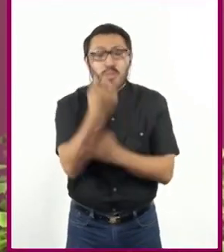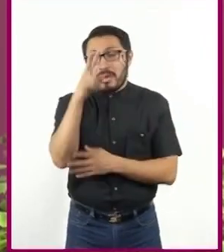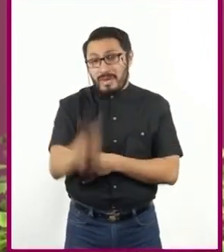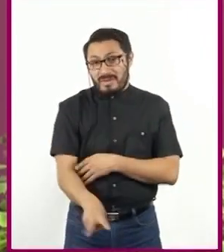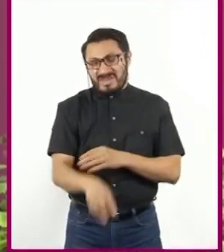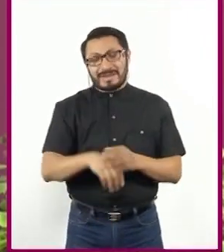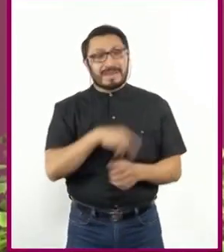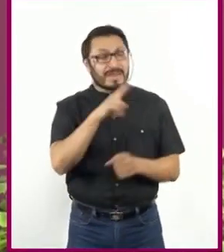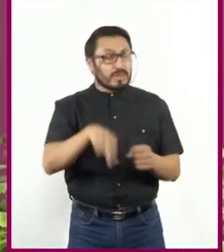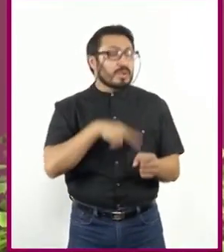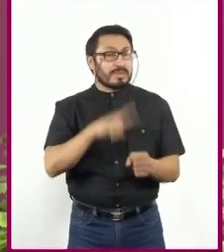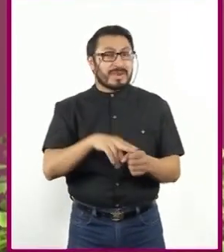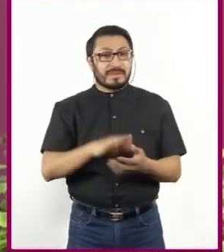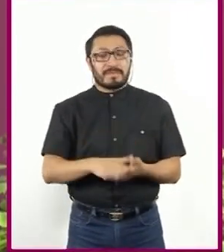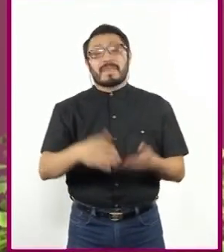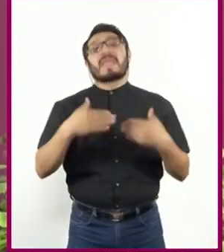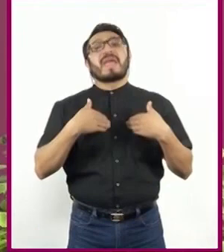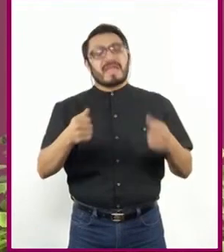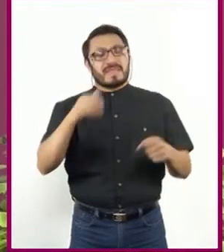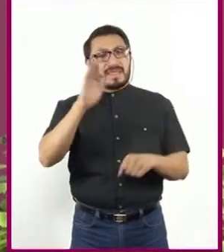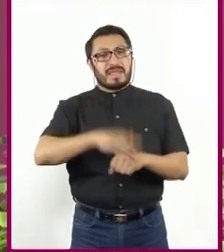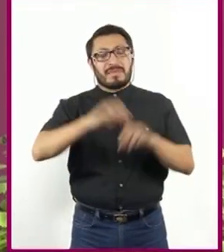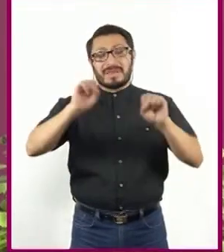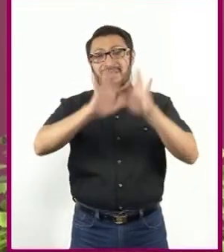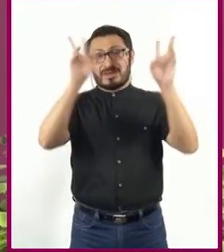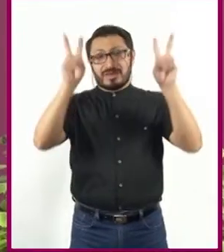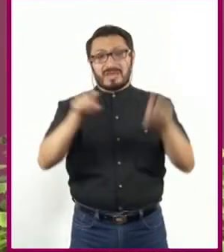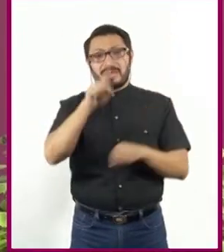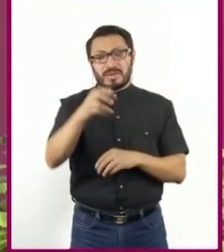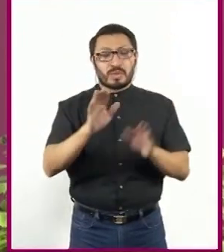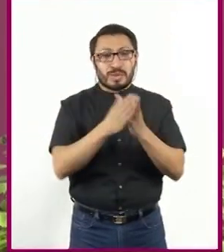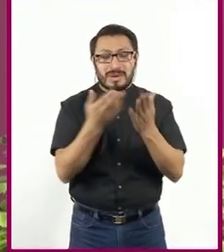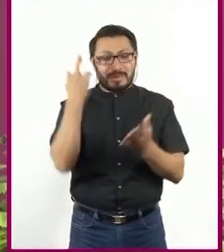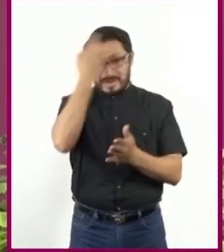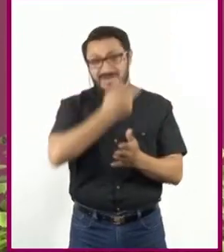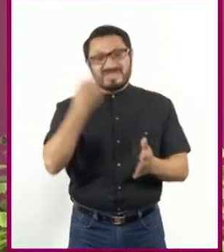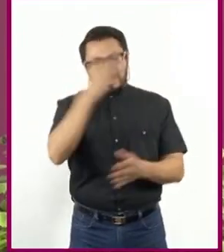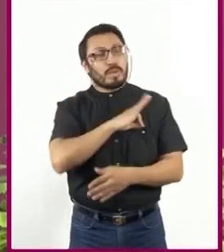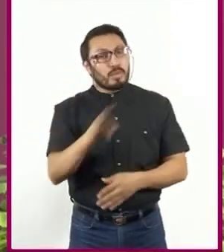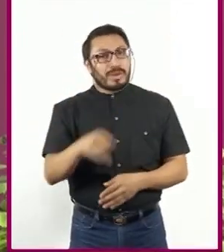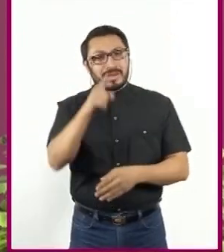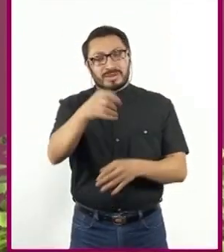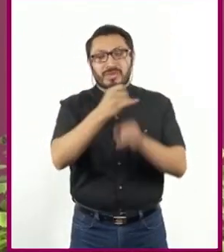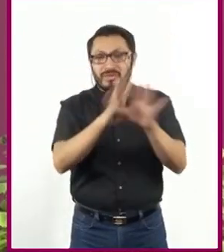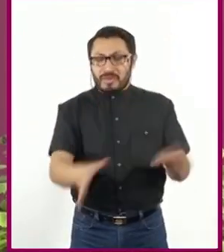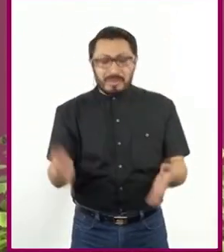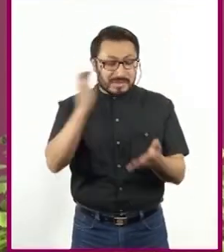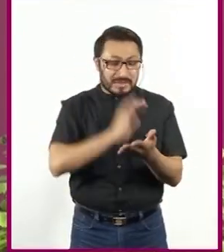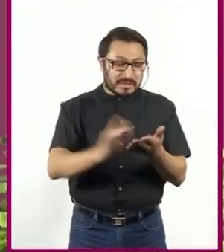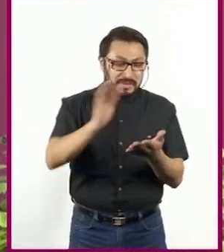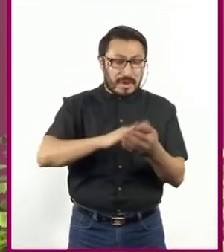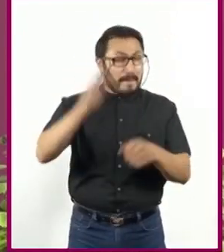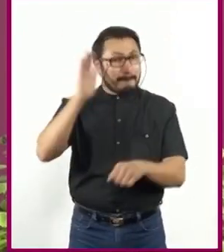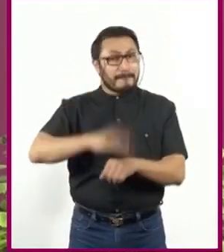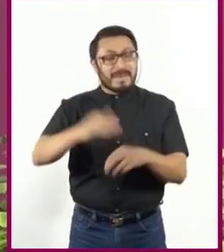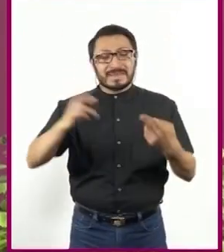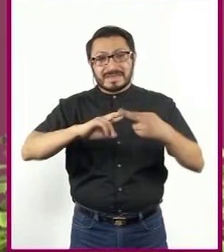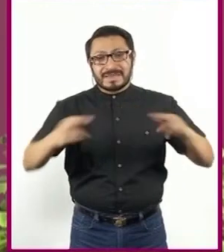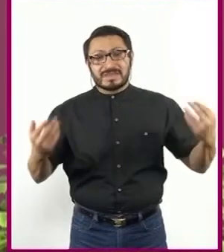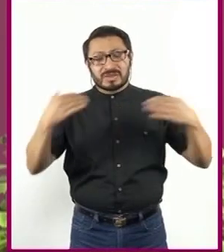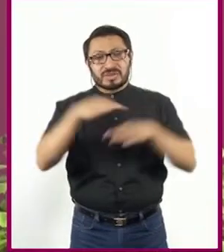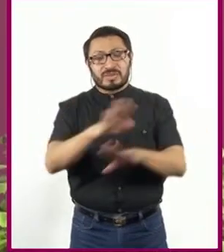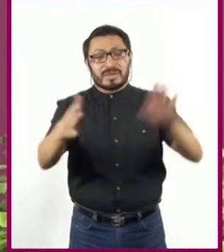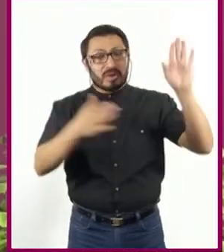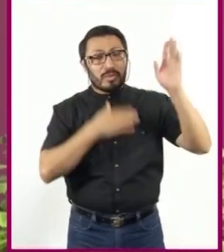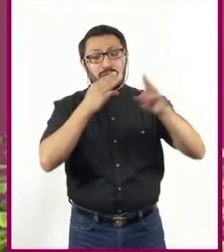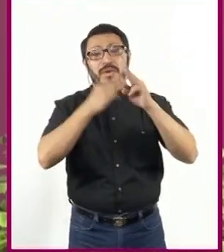Para comprender más sobre el tema, pueden revisar su libro de texto y ampliar la información relacionada con los